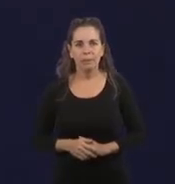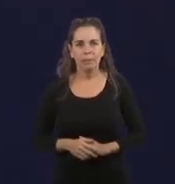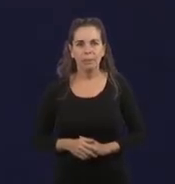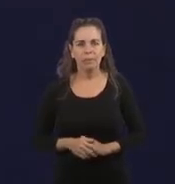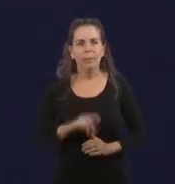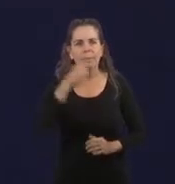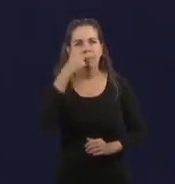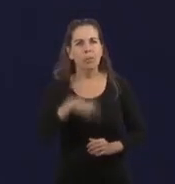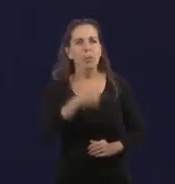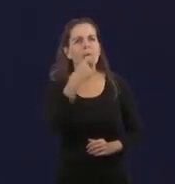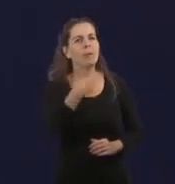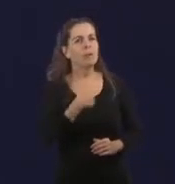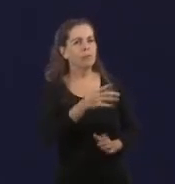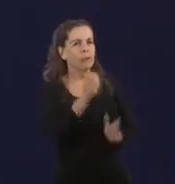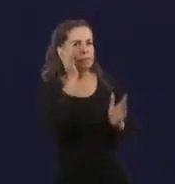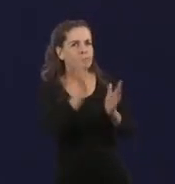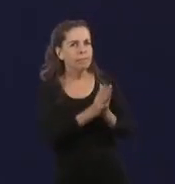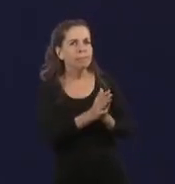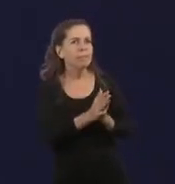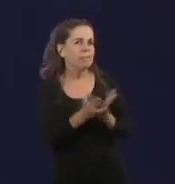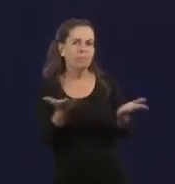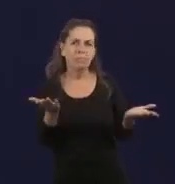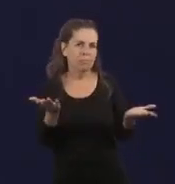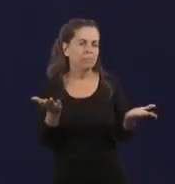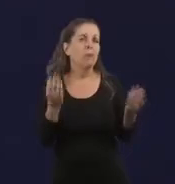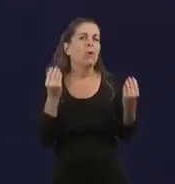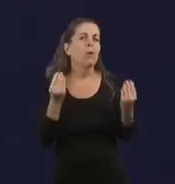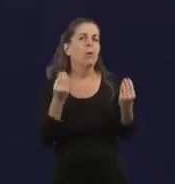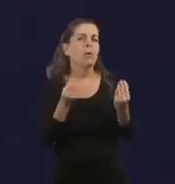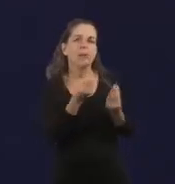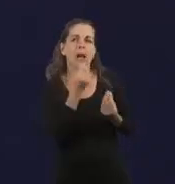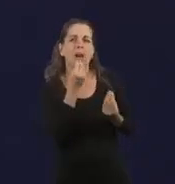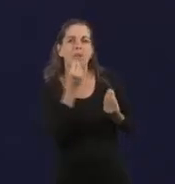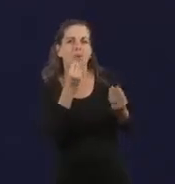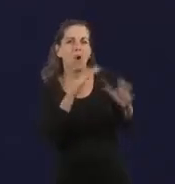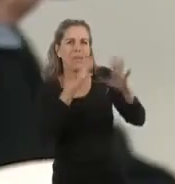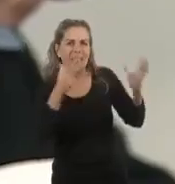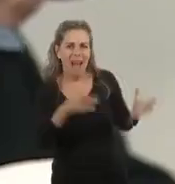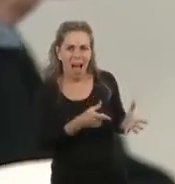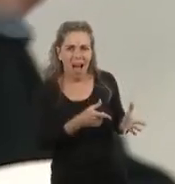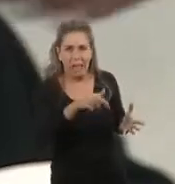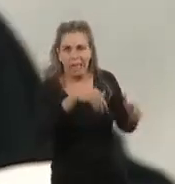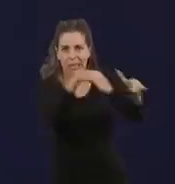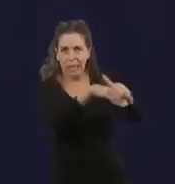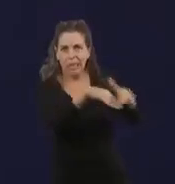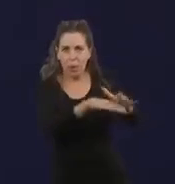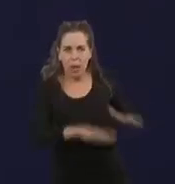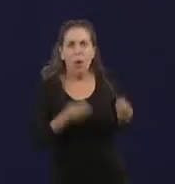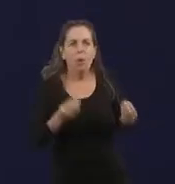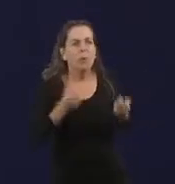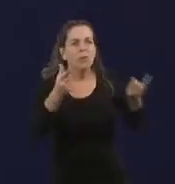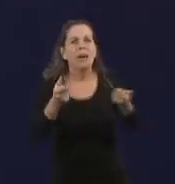¿Cuál es la última pregunta que me hiciste? Perdóname. De las tres preguntas. ¿Cómo se va a distribuir, digamos, lo que está copiado? Bueno, eso entiendo que